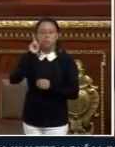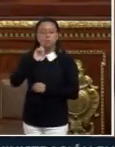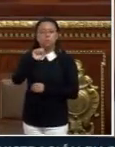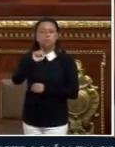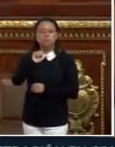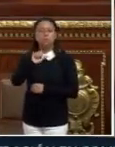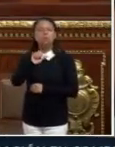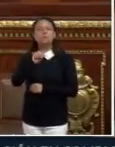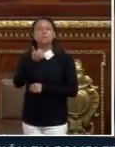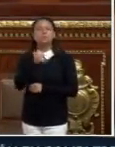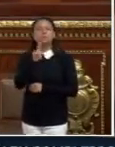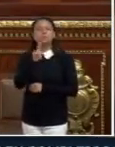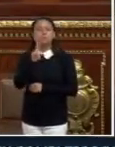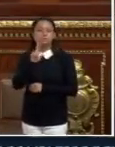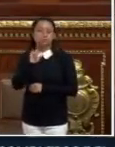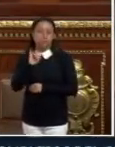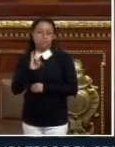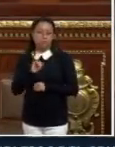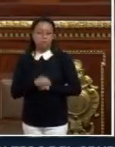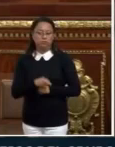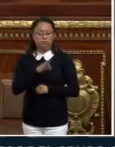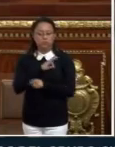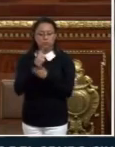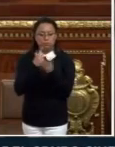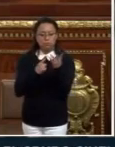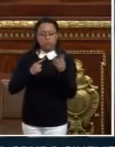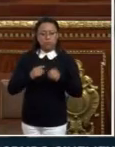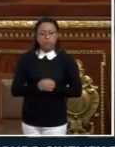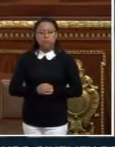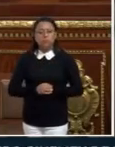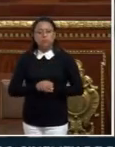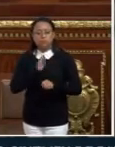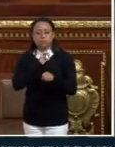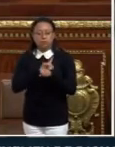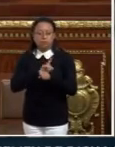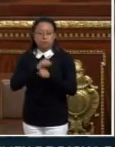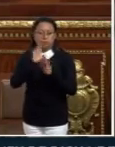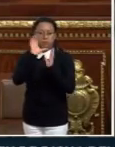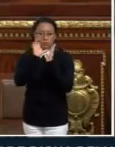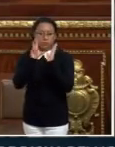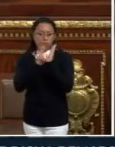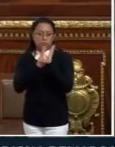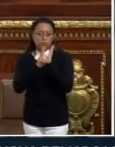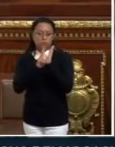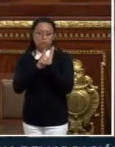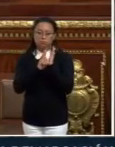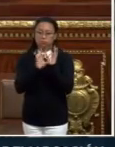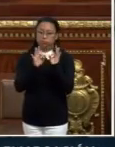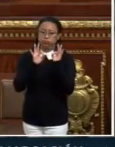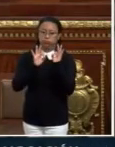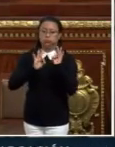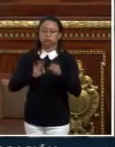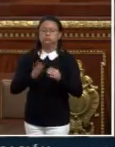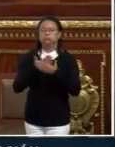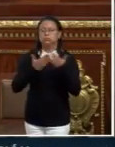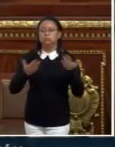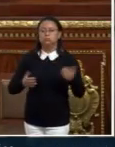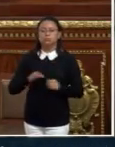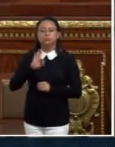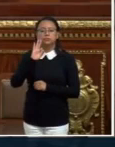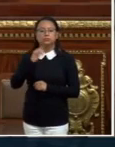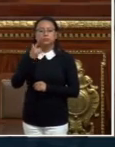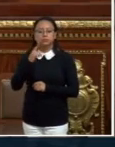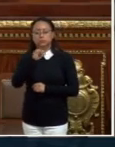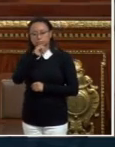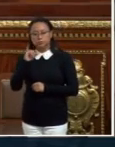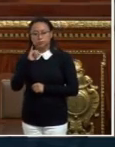Fiscalías Especializadas. Caramba, su currícula es impecable. Ni qué decir de la fiscal Ernestina,